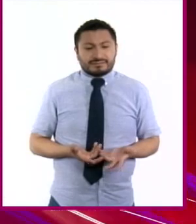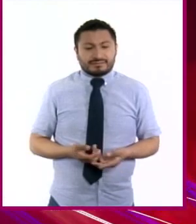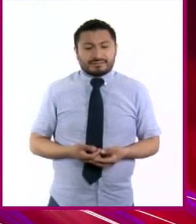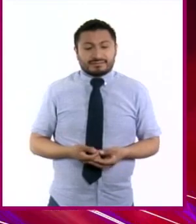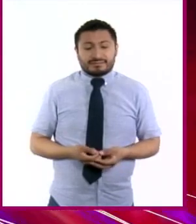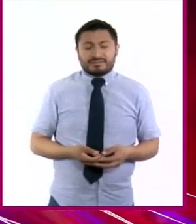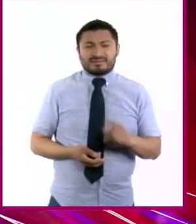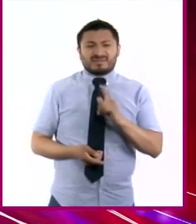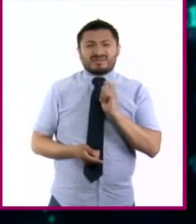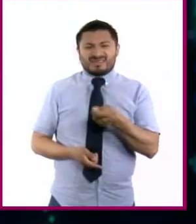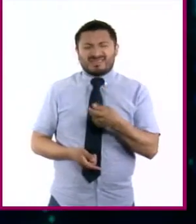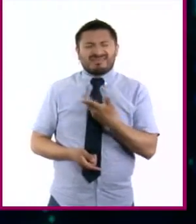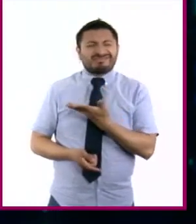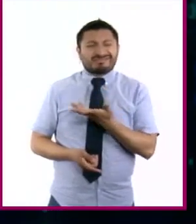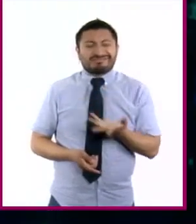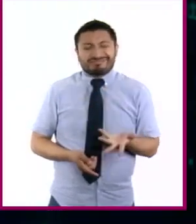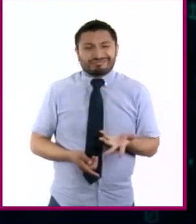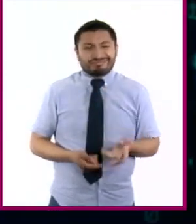¿Y esto qué?